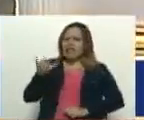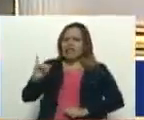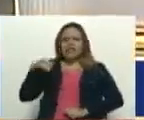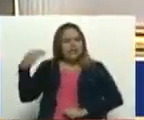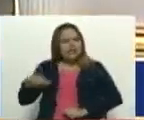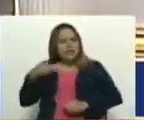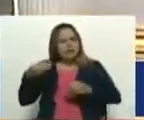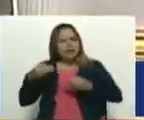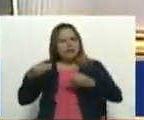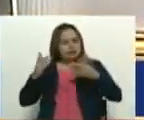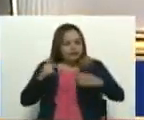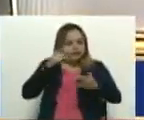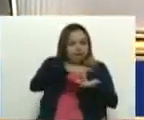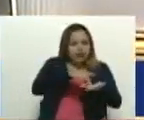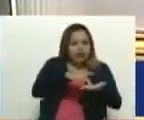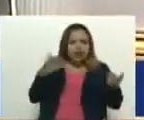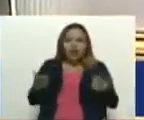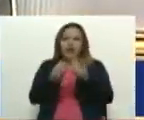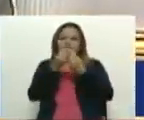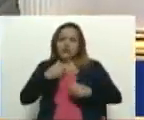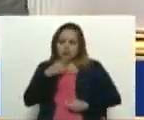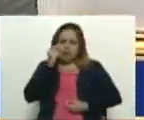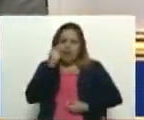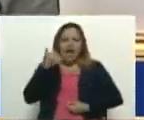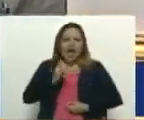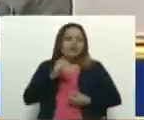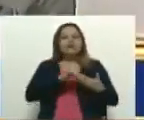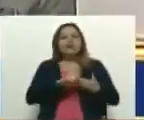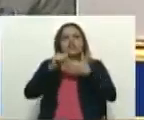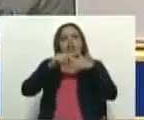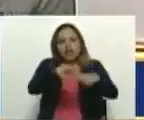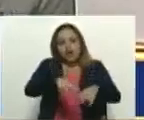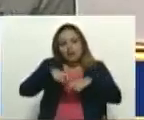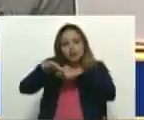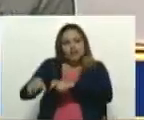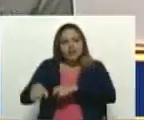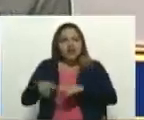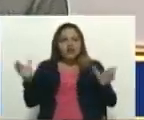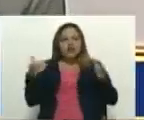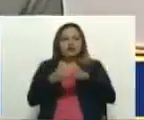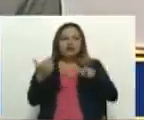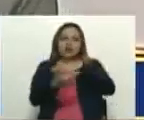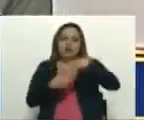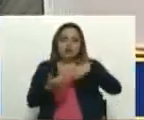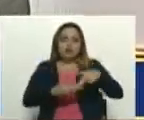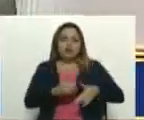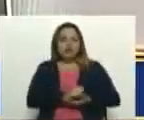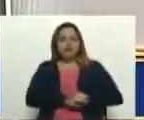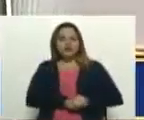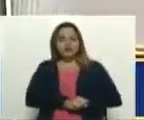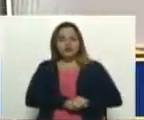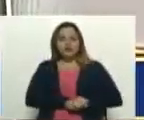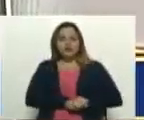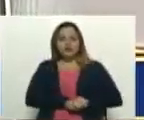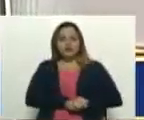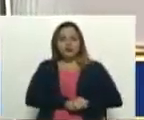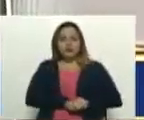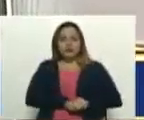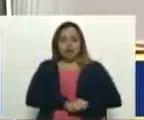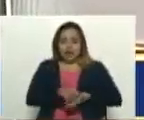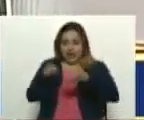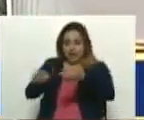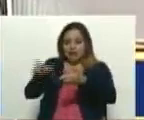con mi papá estaba un líder guerrillero, campesino, de la Organización del Revolucionario. Y este